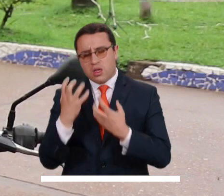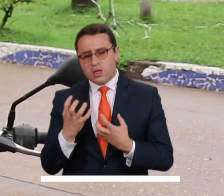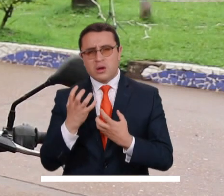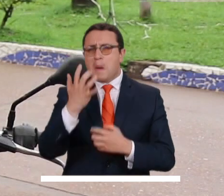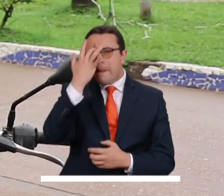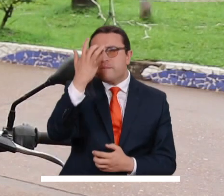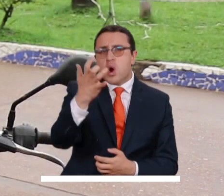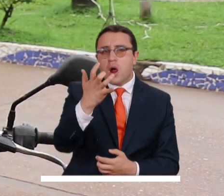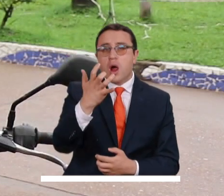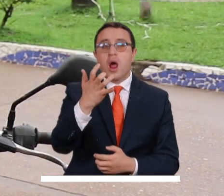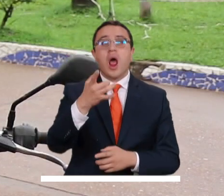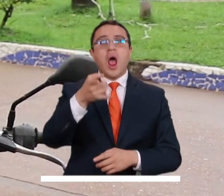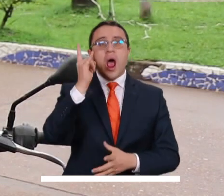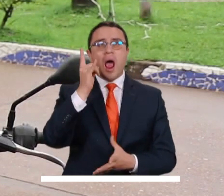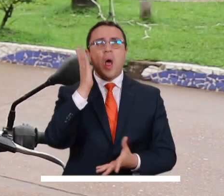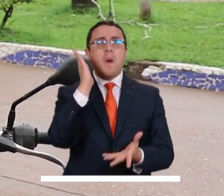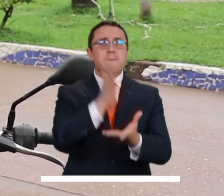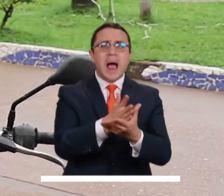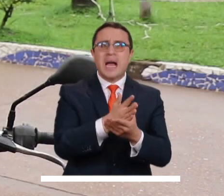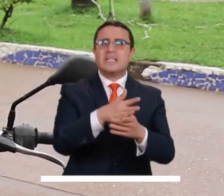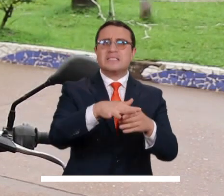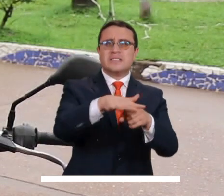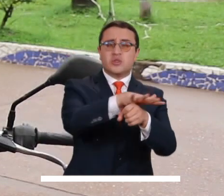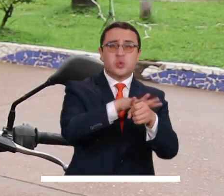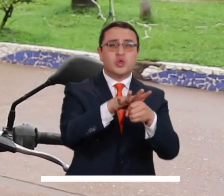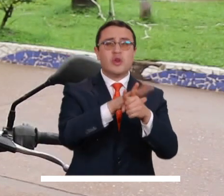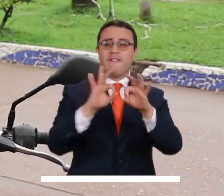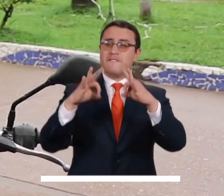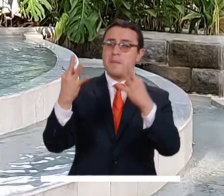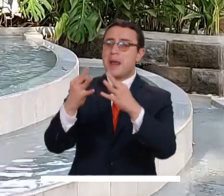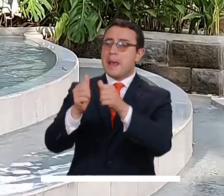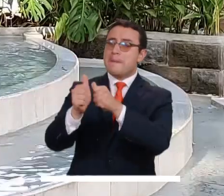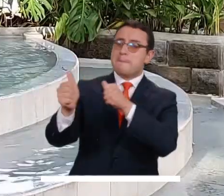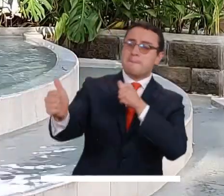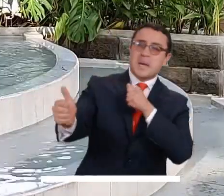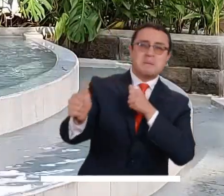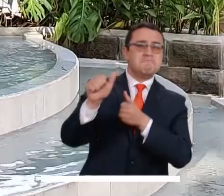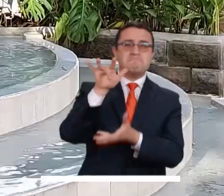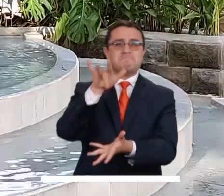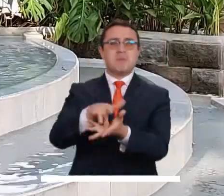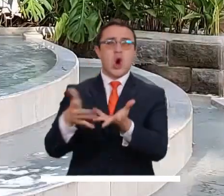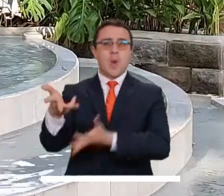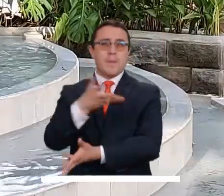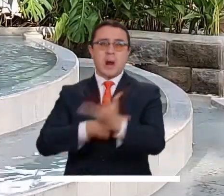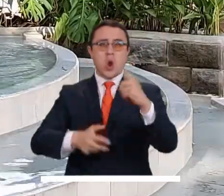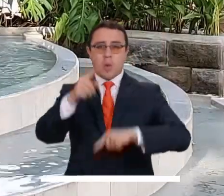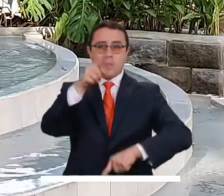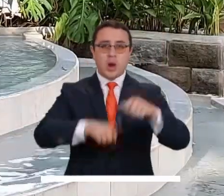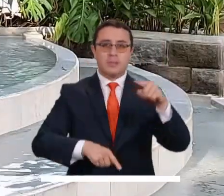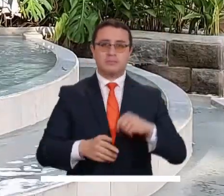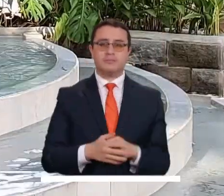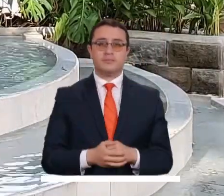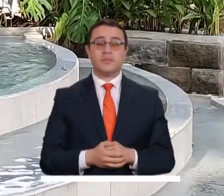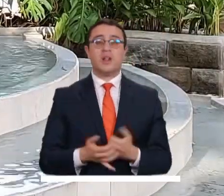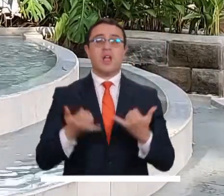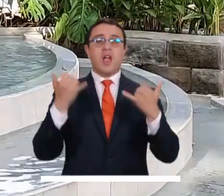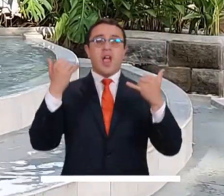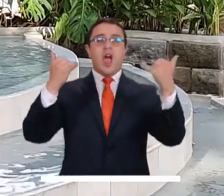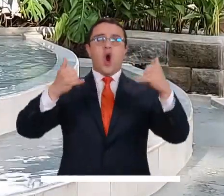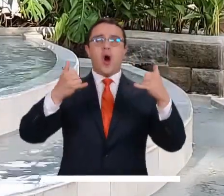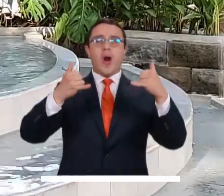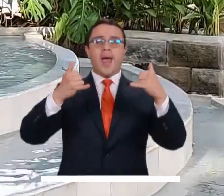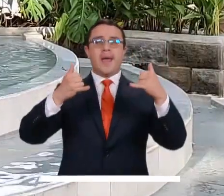pronto por X motivo pues no pueden estar al lado de la familia. Que es un cierre de ciclos donde evaluamos nuestro